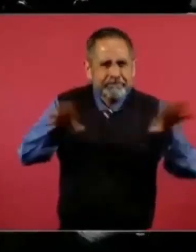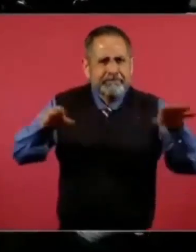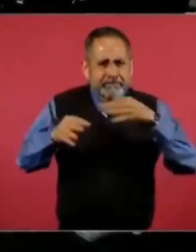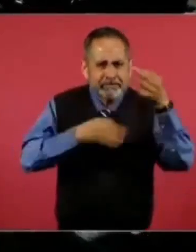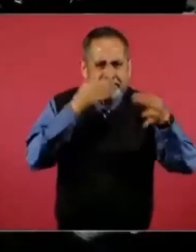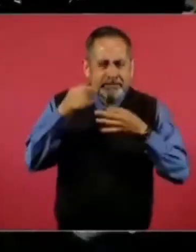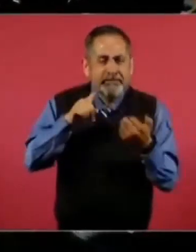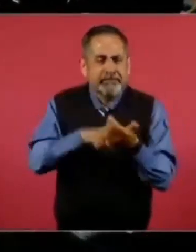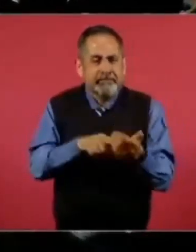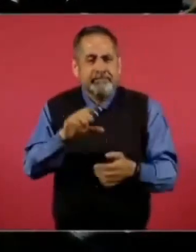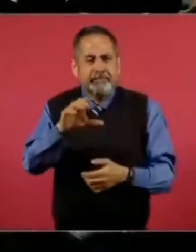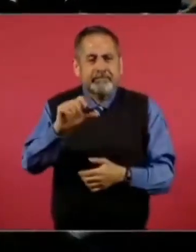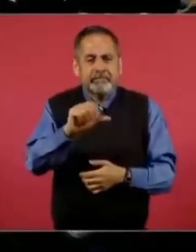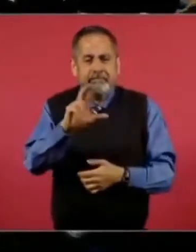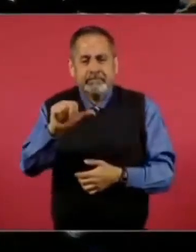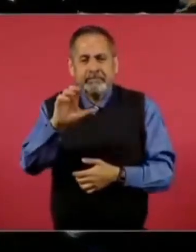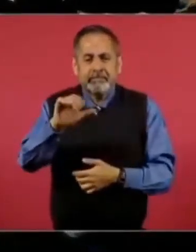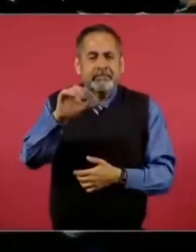de él? La de Carranca.